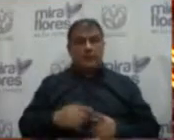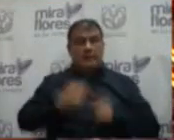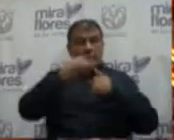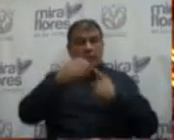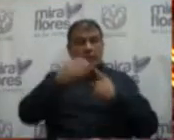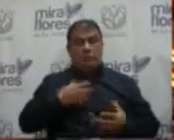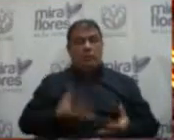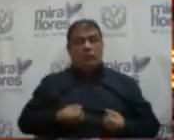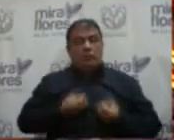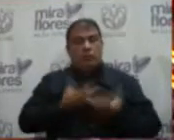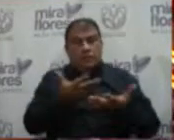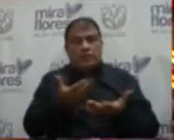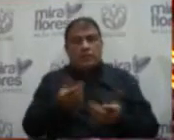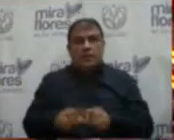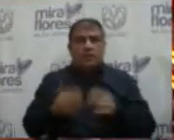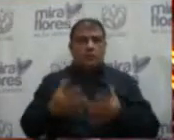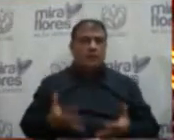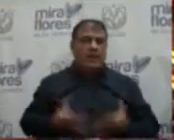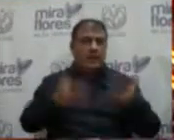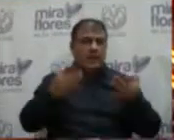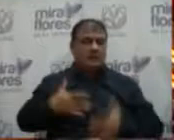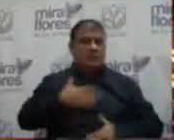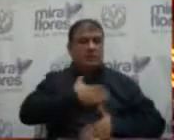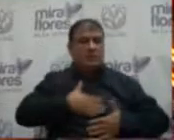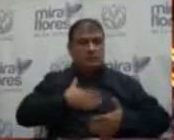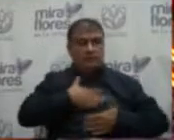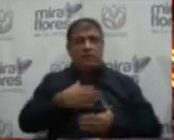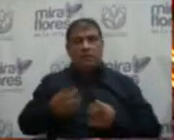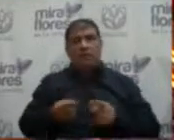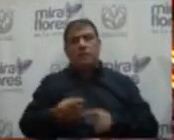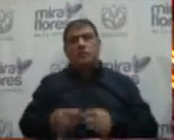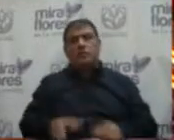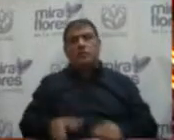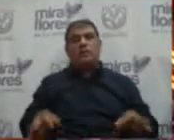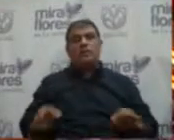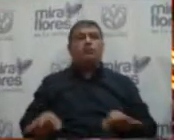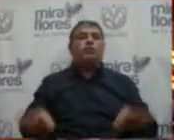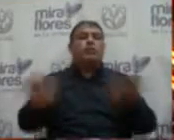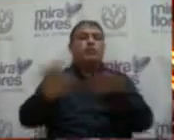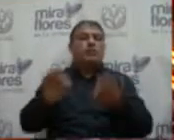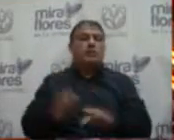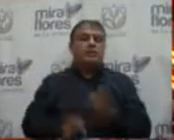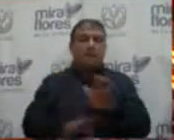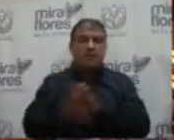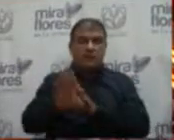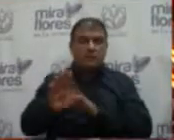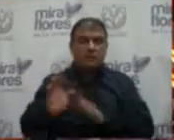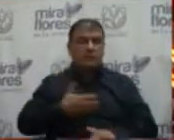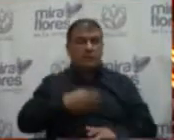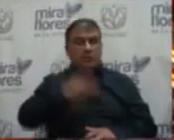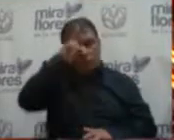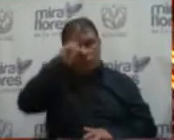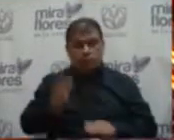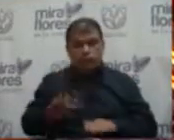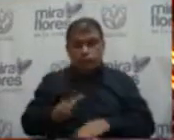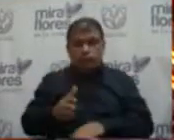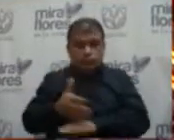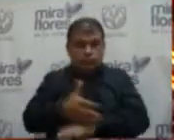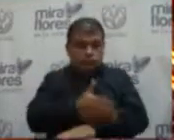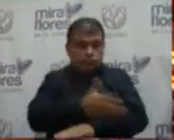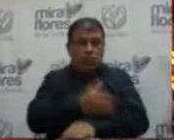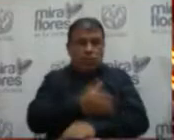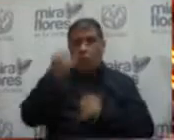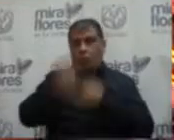Particularmente, debo confesar que siento una gran satisfacción por los importantes avances que nuestro país viene evidenciando en